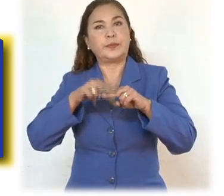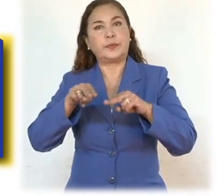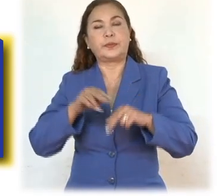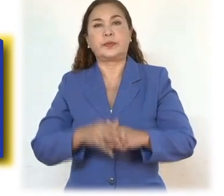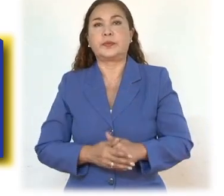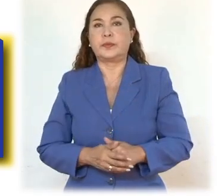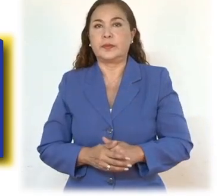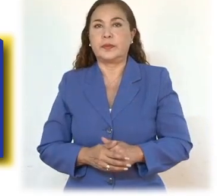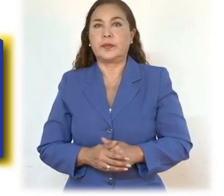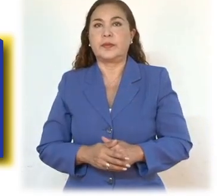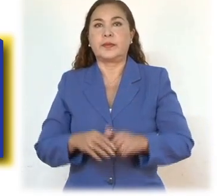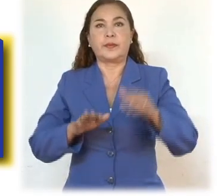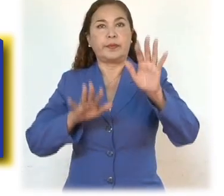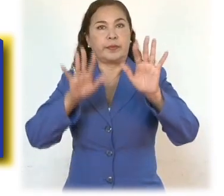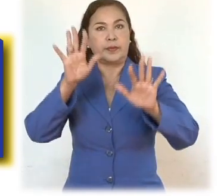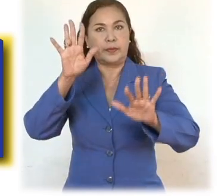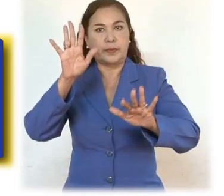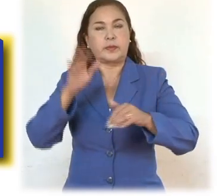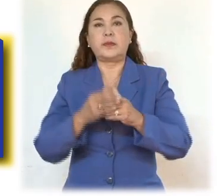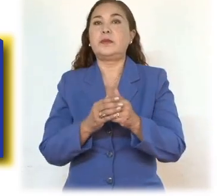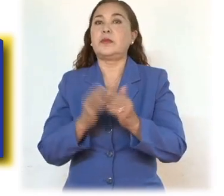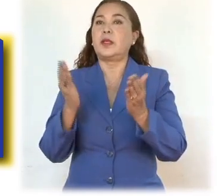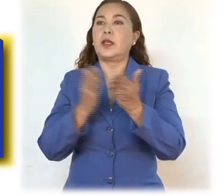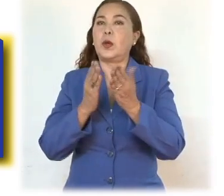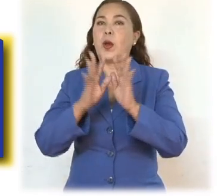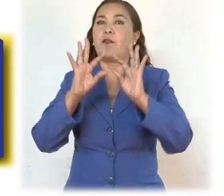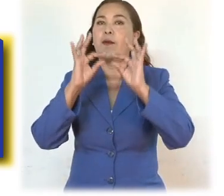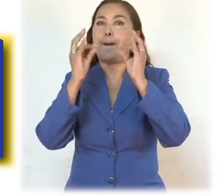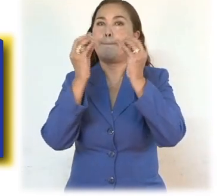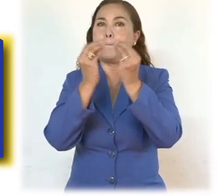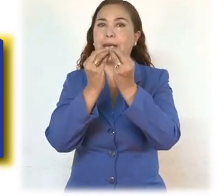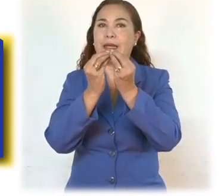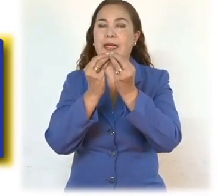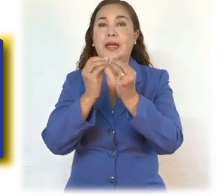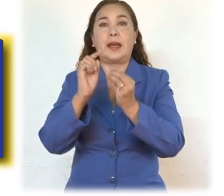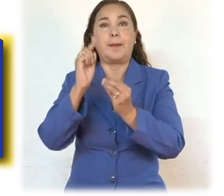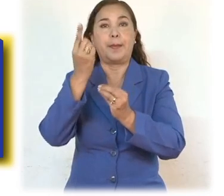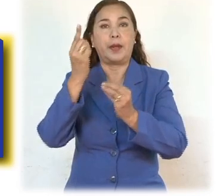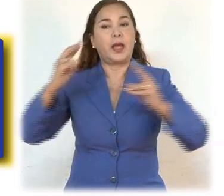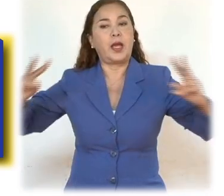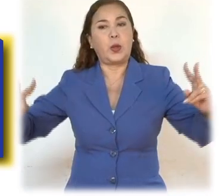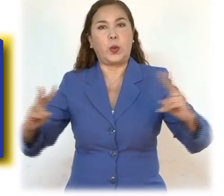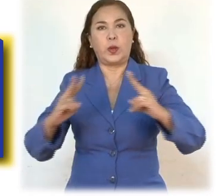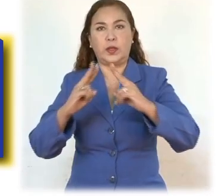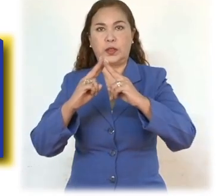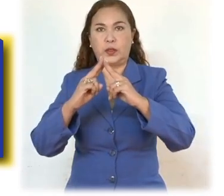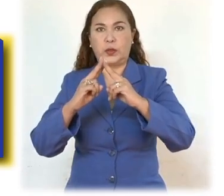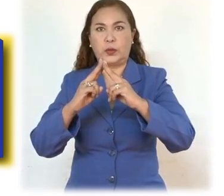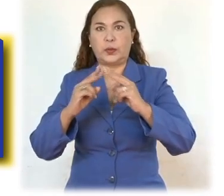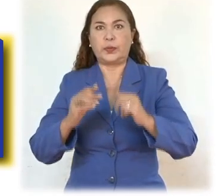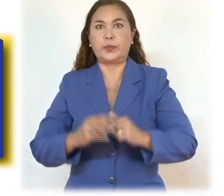infancia día 15 escuela de familias primer encuentro